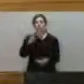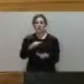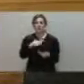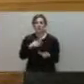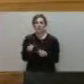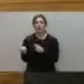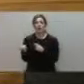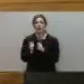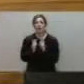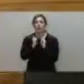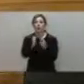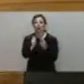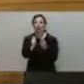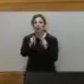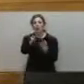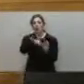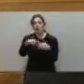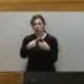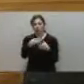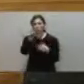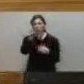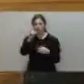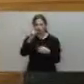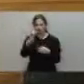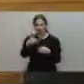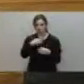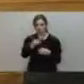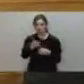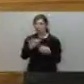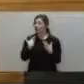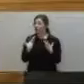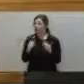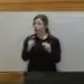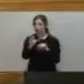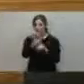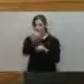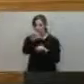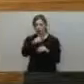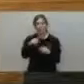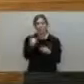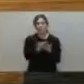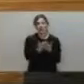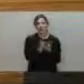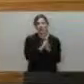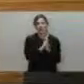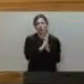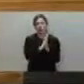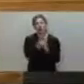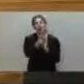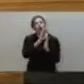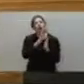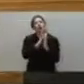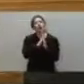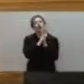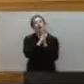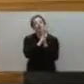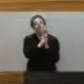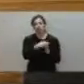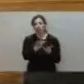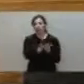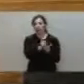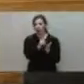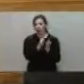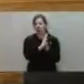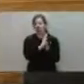aportar participación en el Producto Interior Bruto. Por lo tanto, y termino, señor consejero, le rogamos, ya no le pedimos, sino que le rogamos que no se vaya